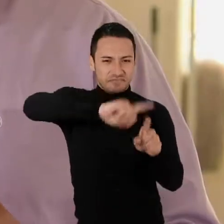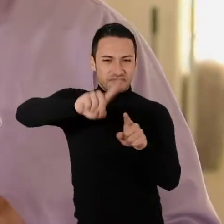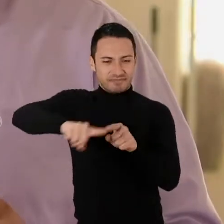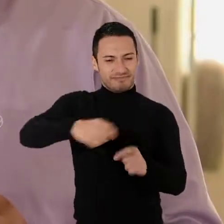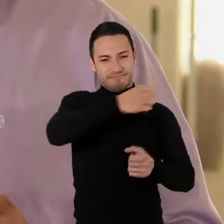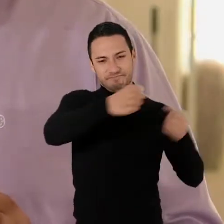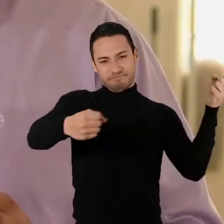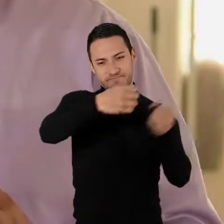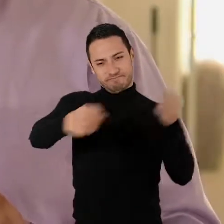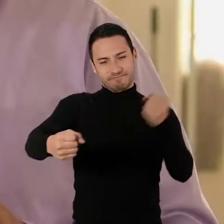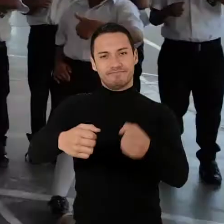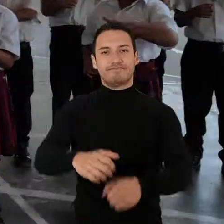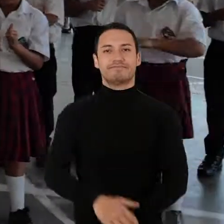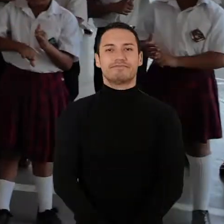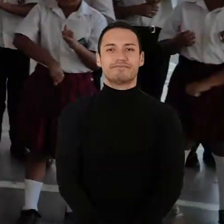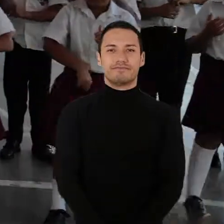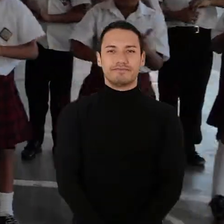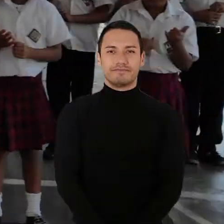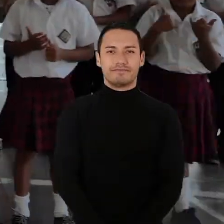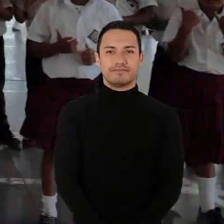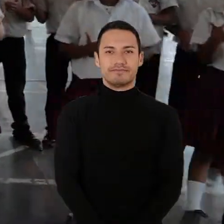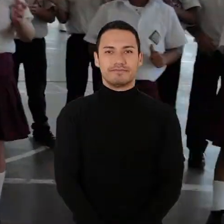requerimos para poder llevar a cabo nuestro trabajo.